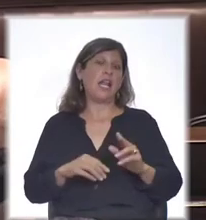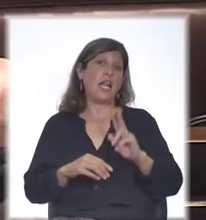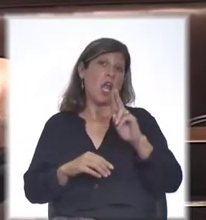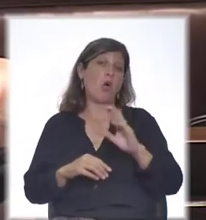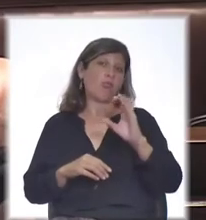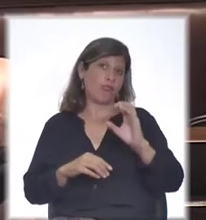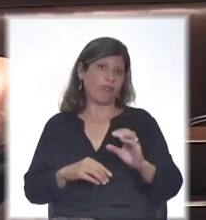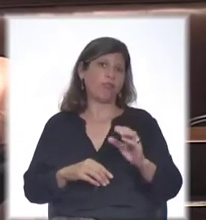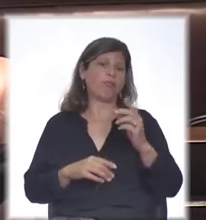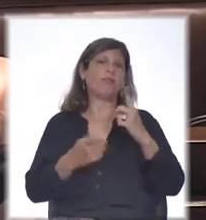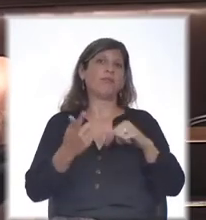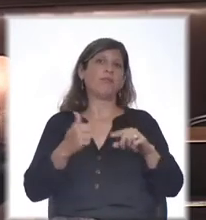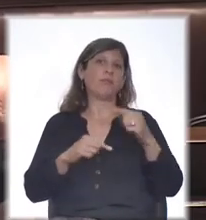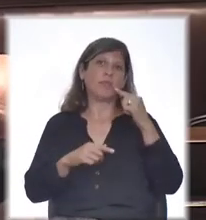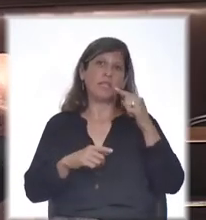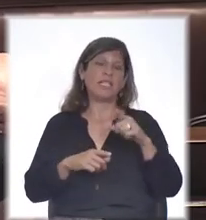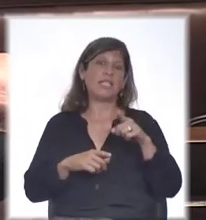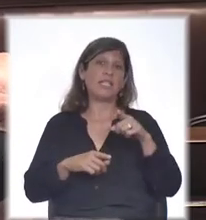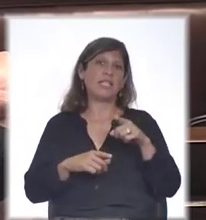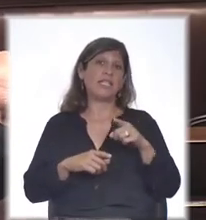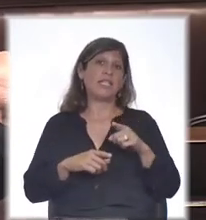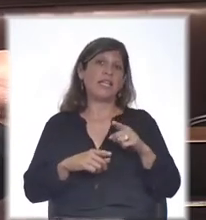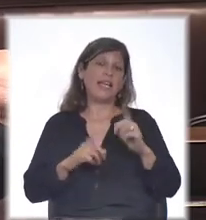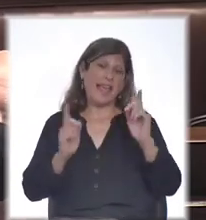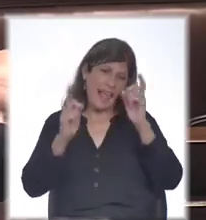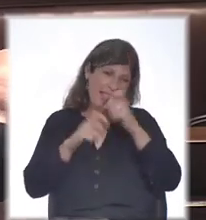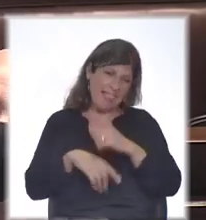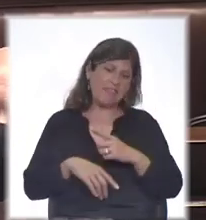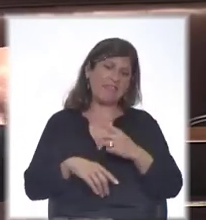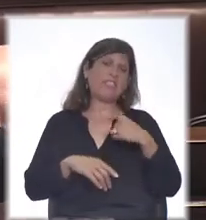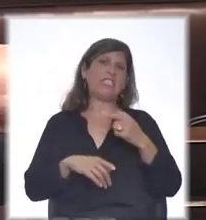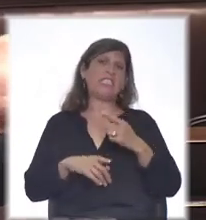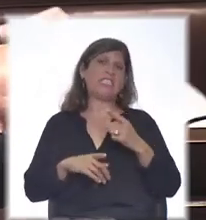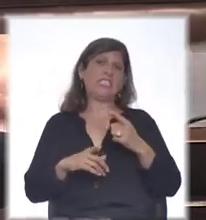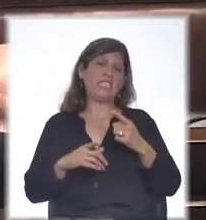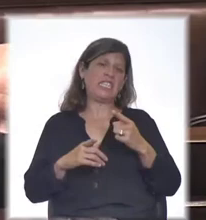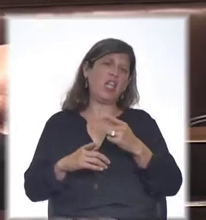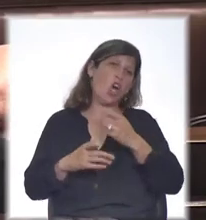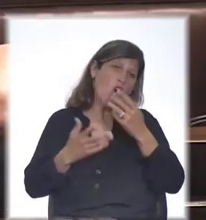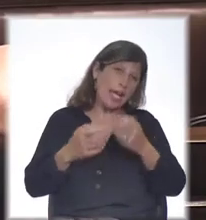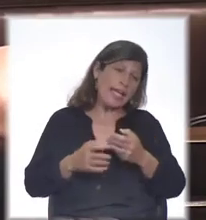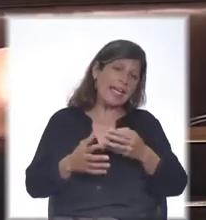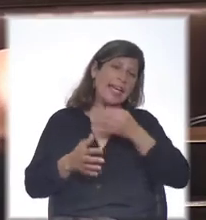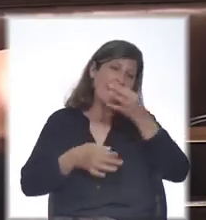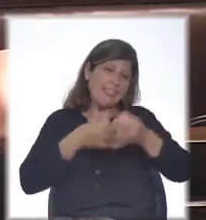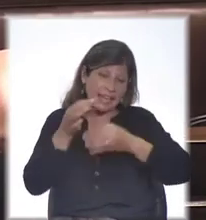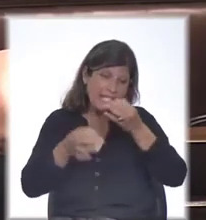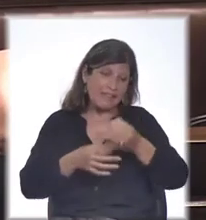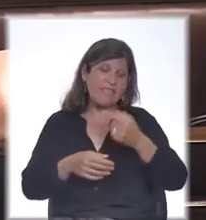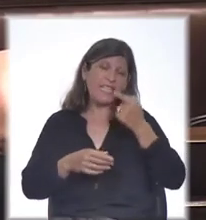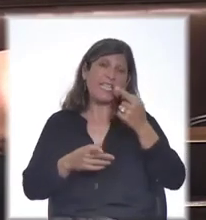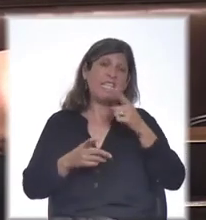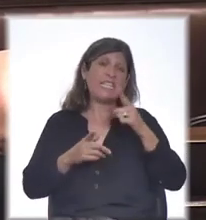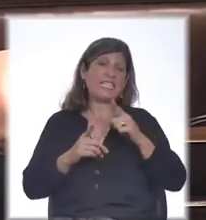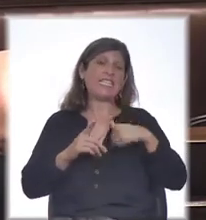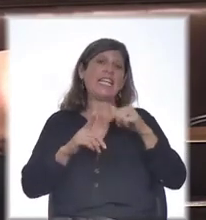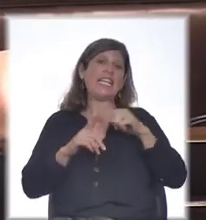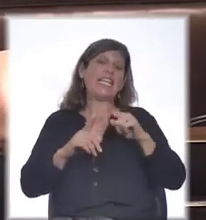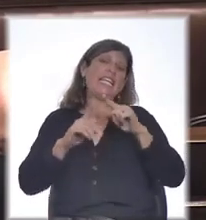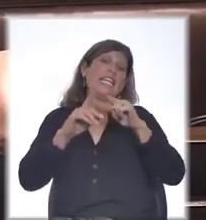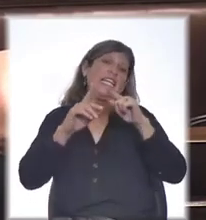José Corseñá que expresaba al respecto: es difícil describir o intentar describir el marco jurídico de un sistema o de un